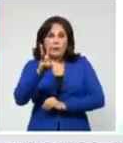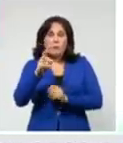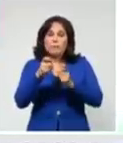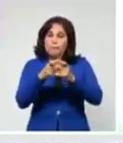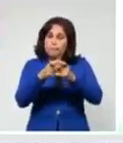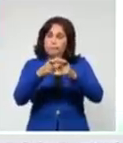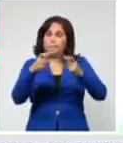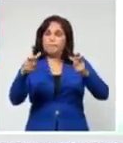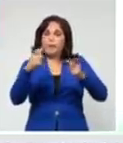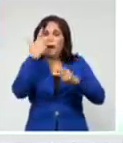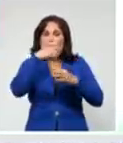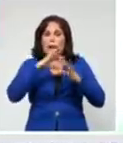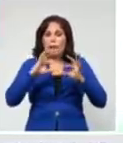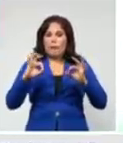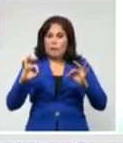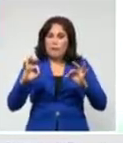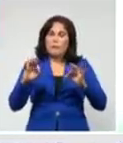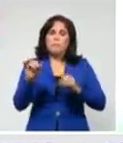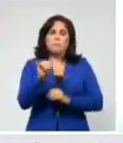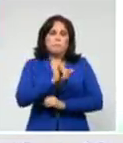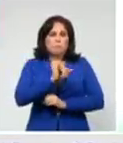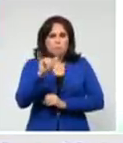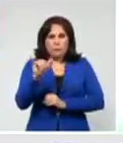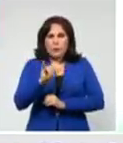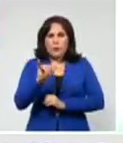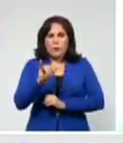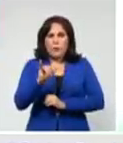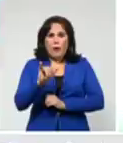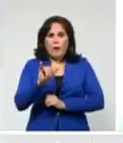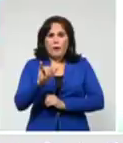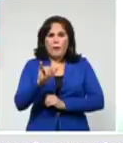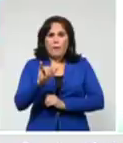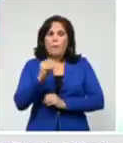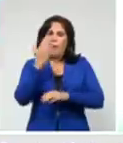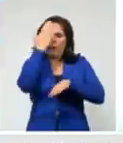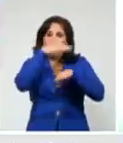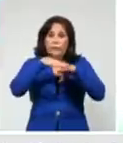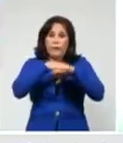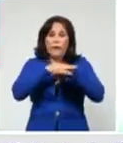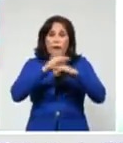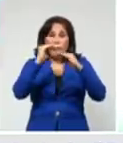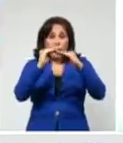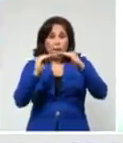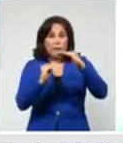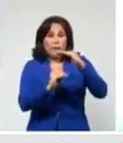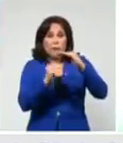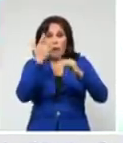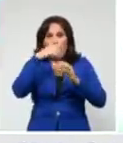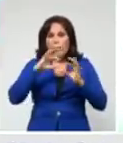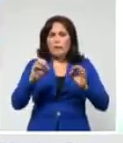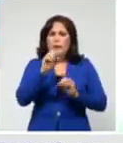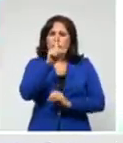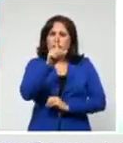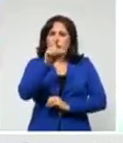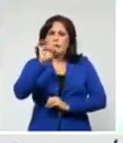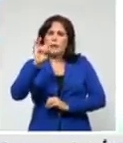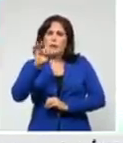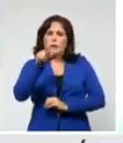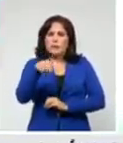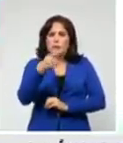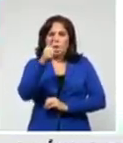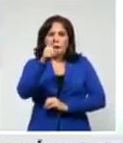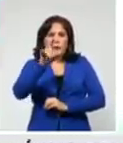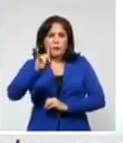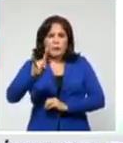en Artemisa a una tasa, disminuye en Artemisa a una tasa de 7,19,